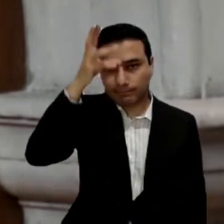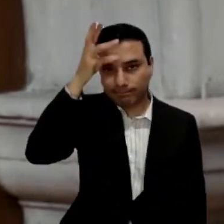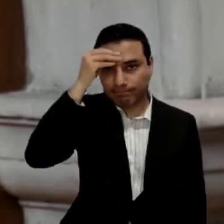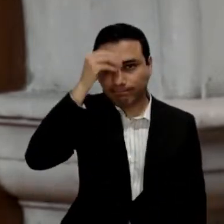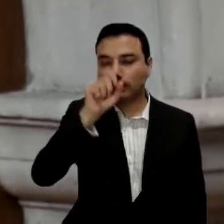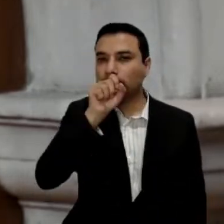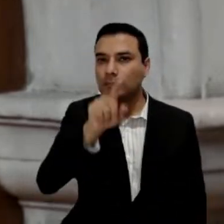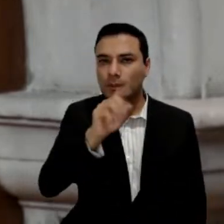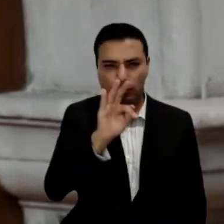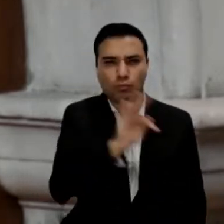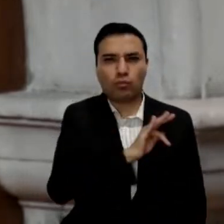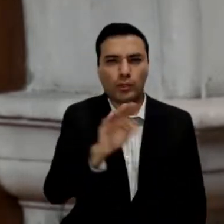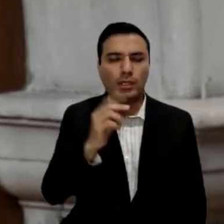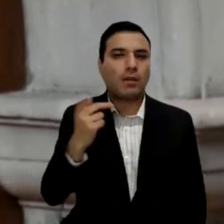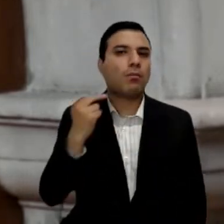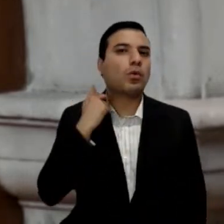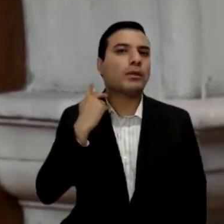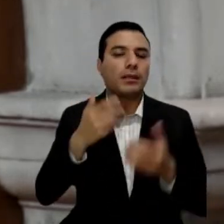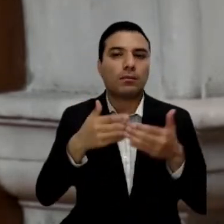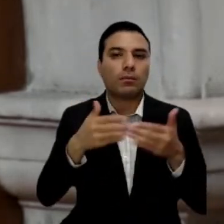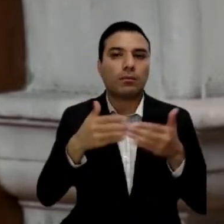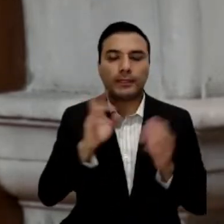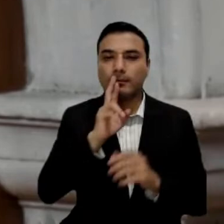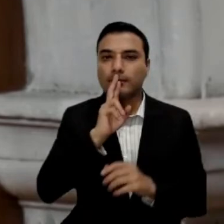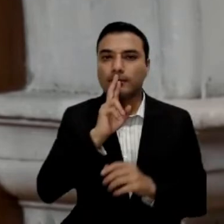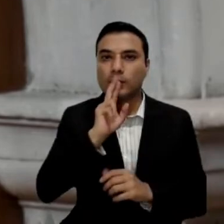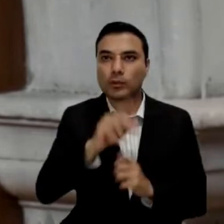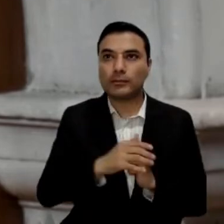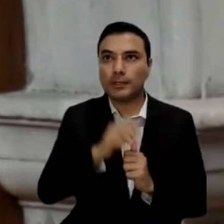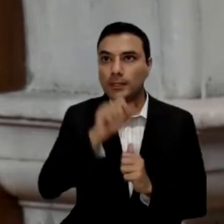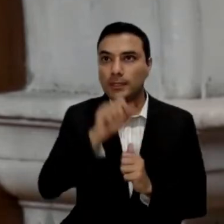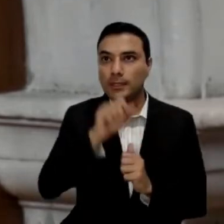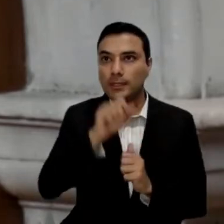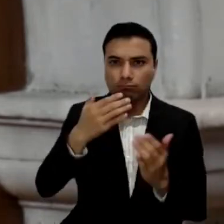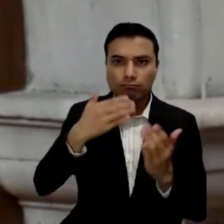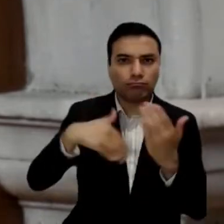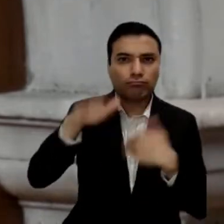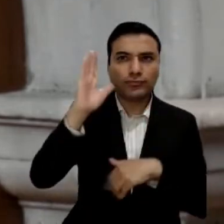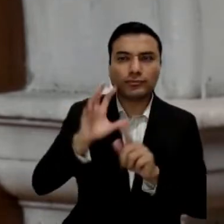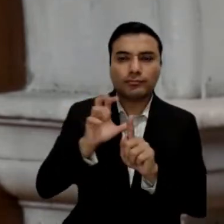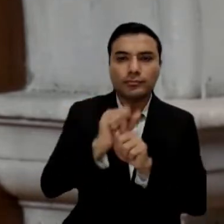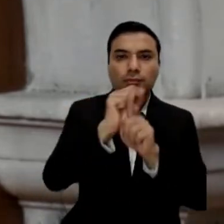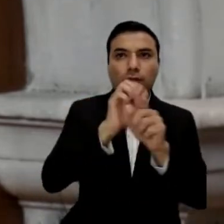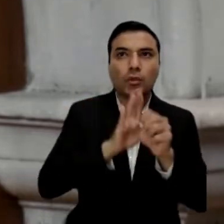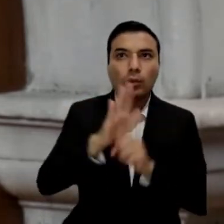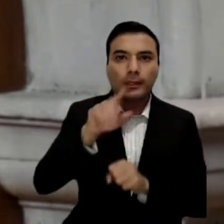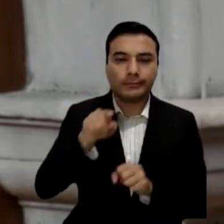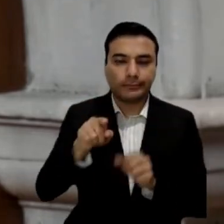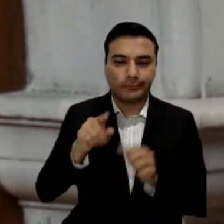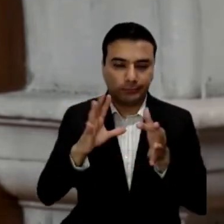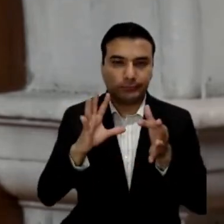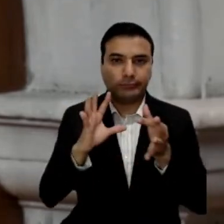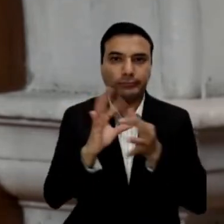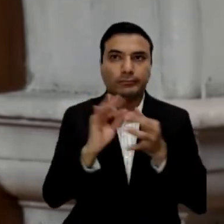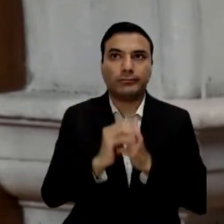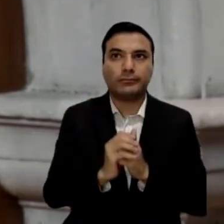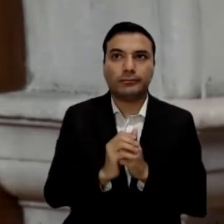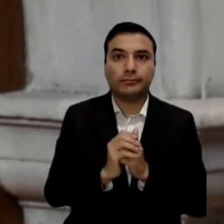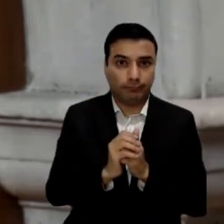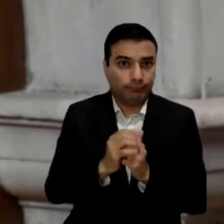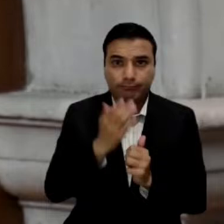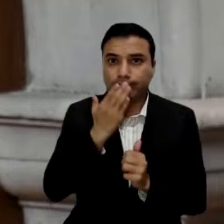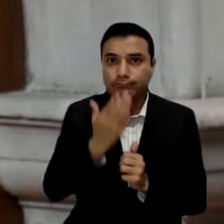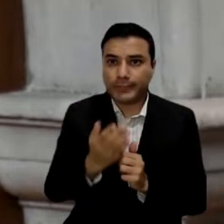públicas. Reconoce además los éxitos alcanzados. Es un acto de responsabilidad, de democracia